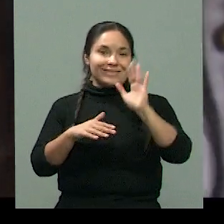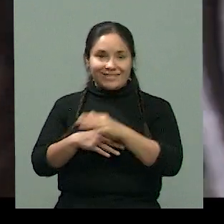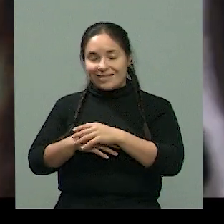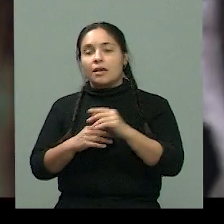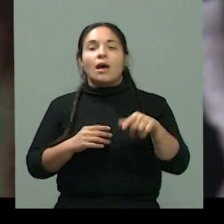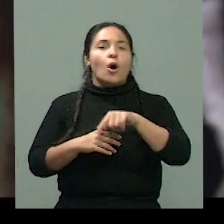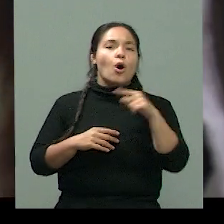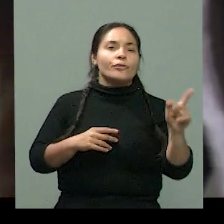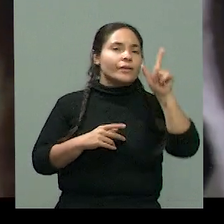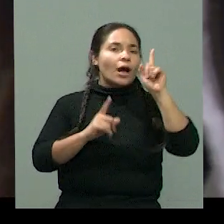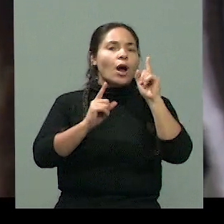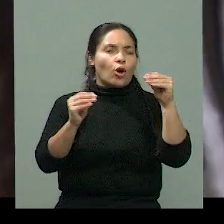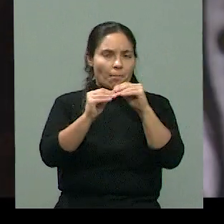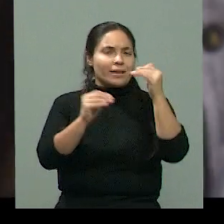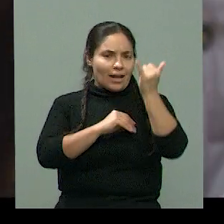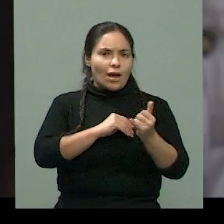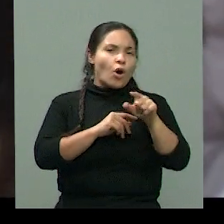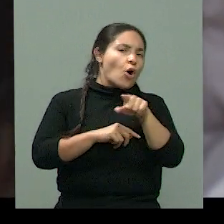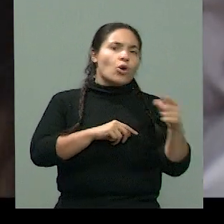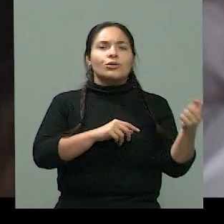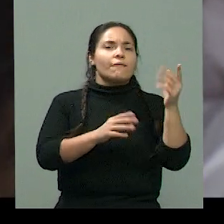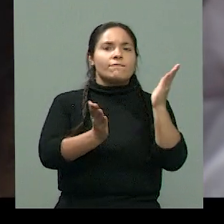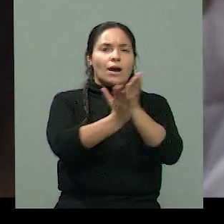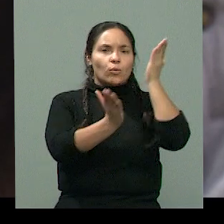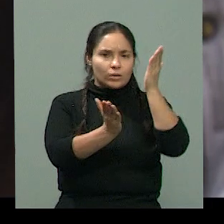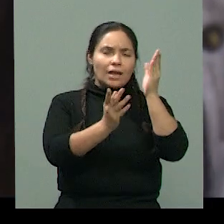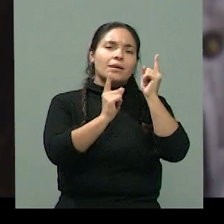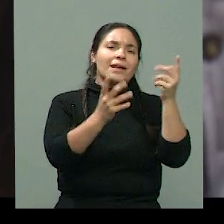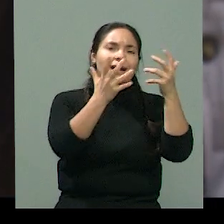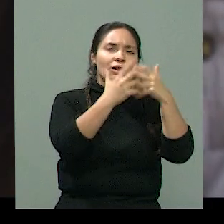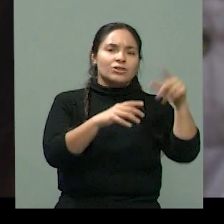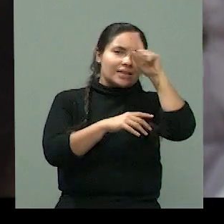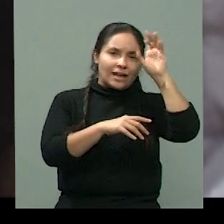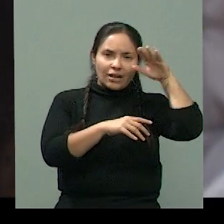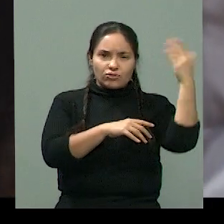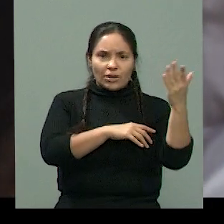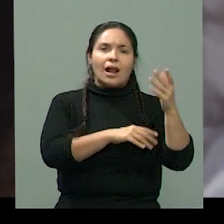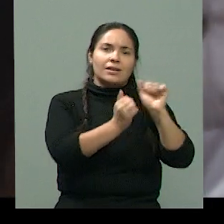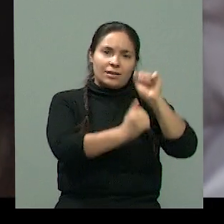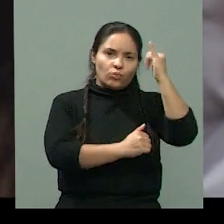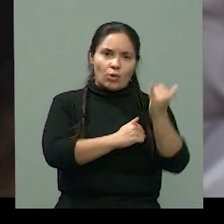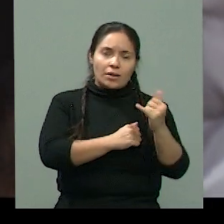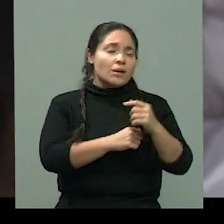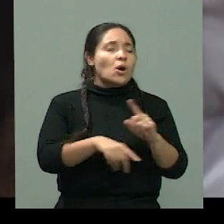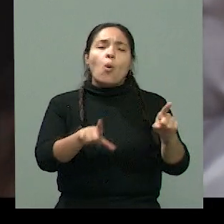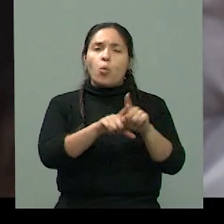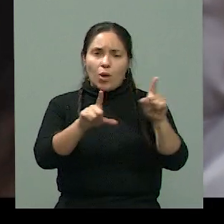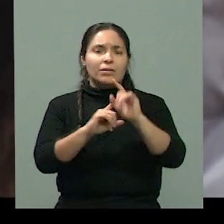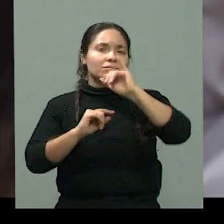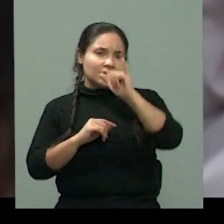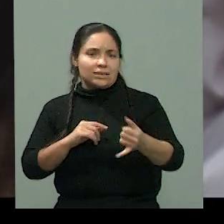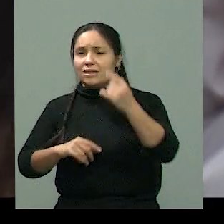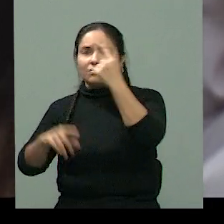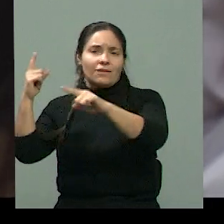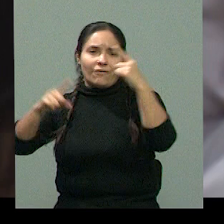otra facultad de Ciencias Políticas y Relaciones Internacionales, pero sí, todas las colegas somos de acá en distintas